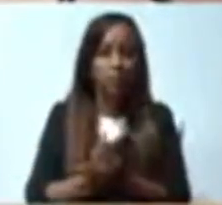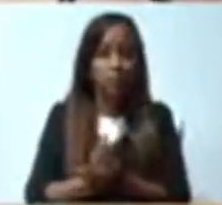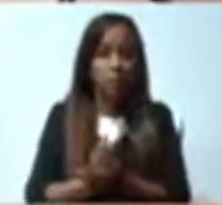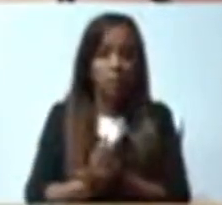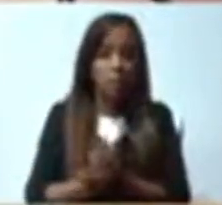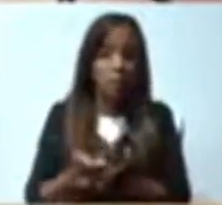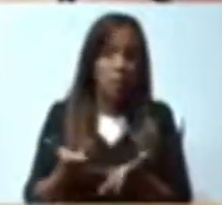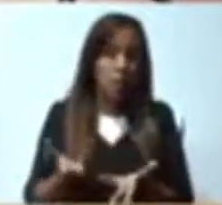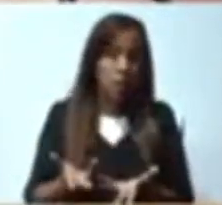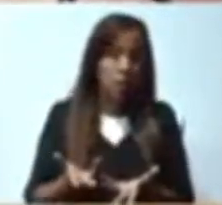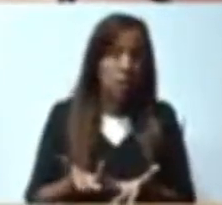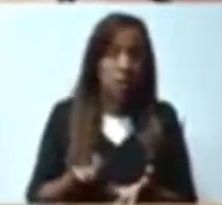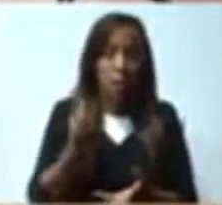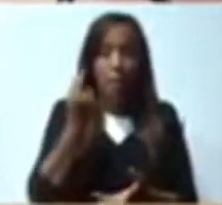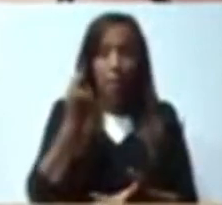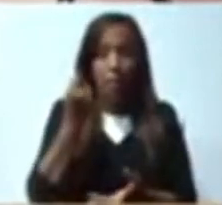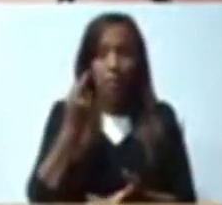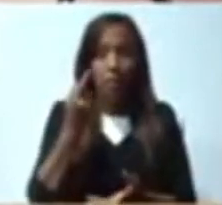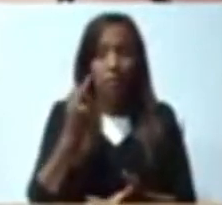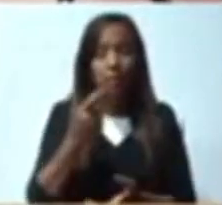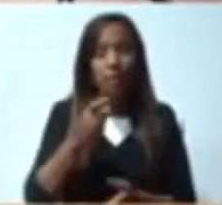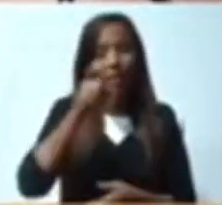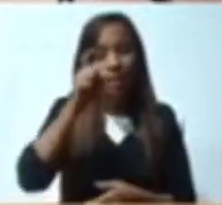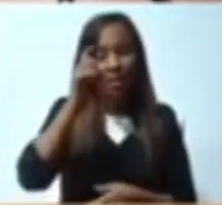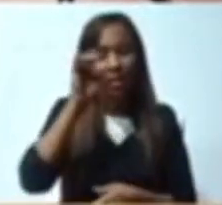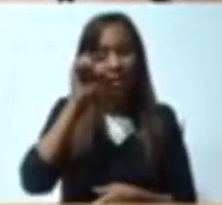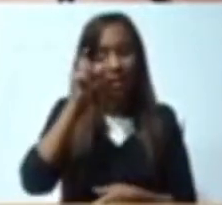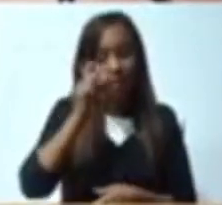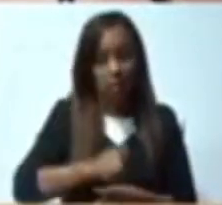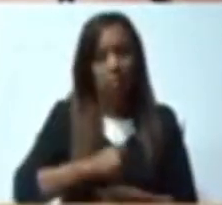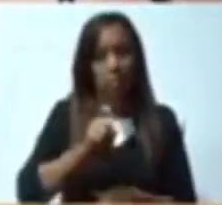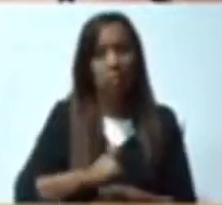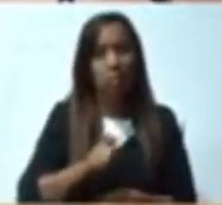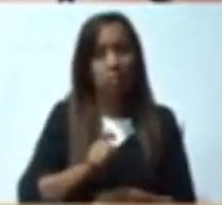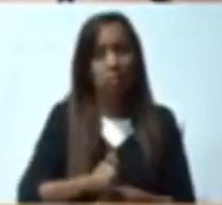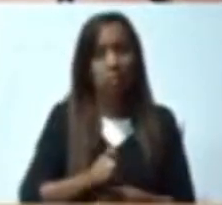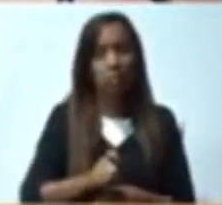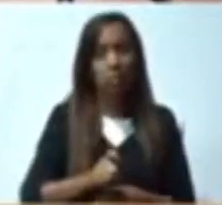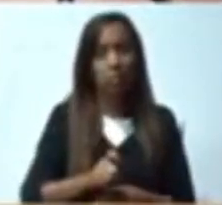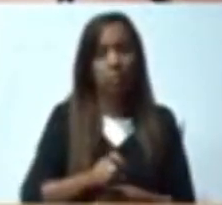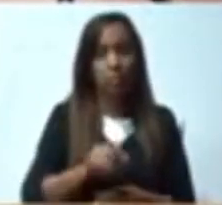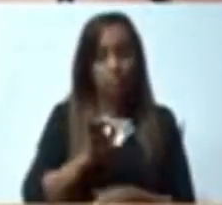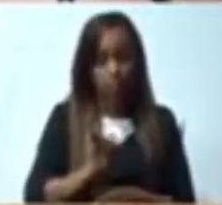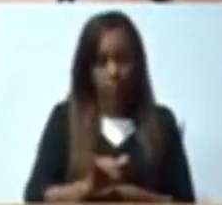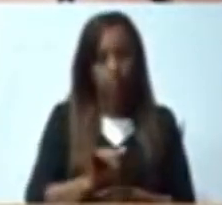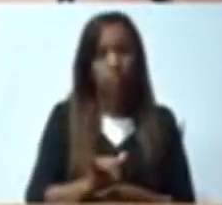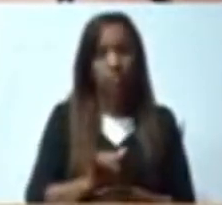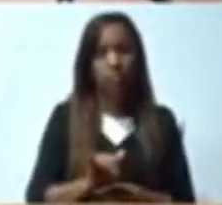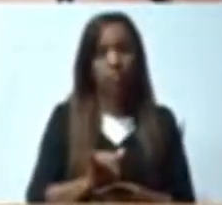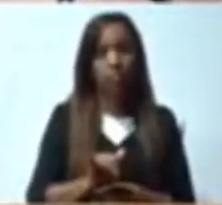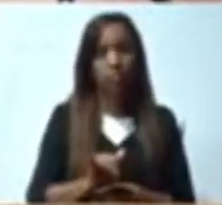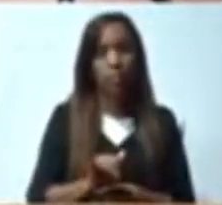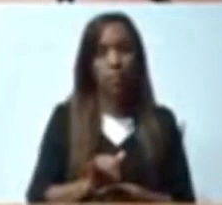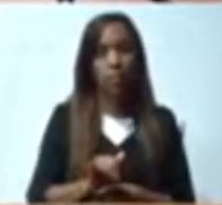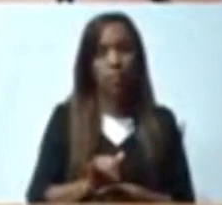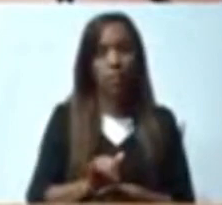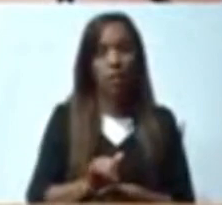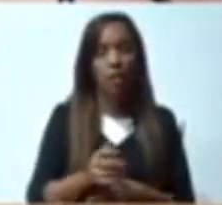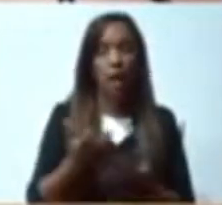gobierno tendrá que hacerla y tomar esta decisión. Pero en el caso de la especie, como dicen los